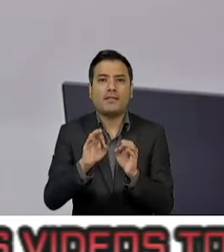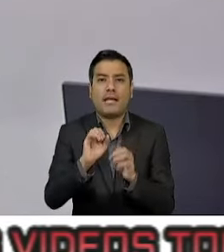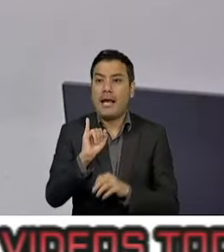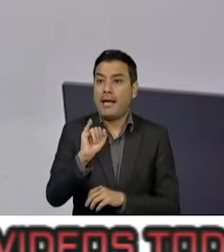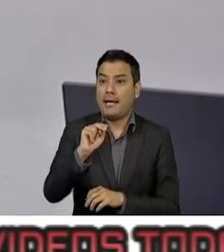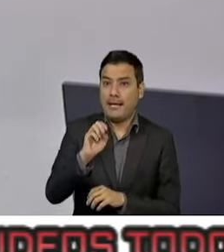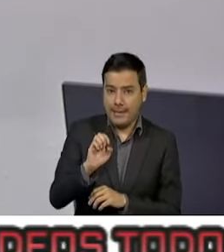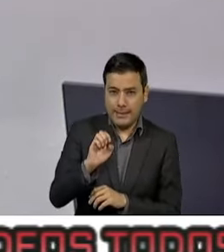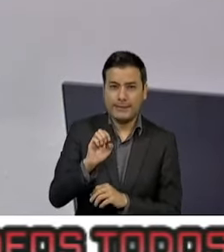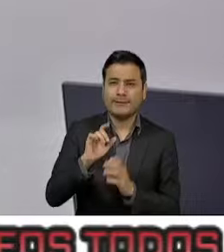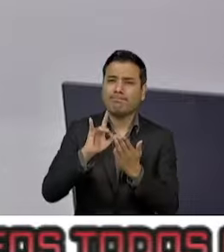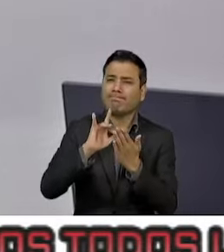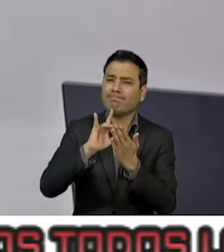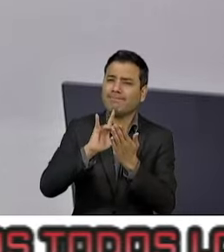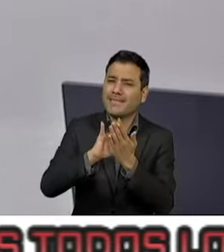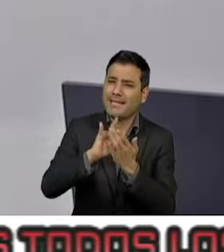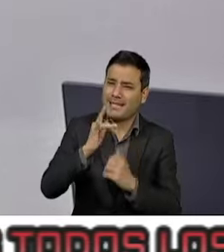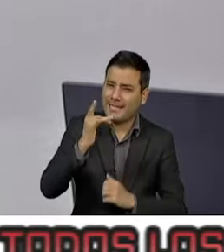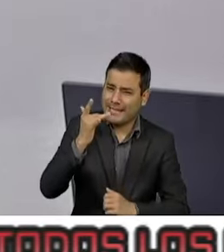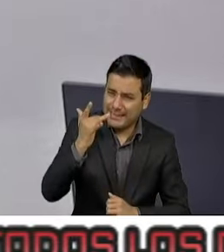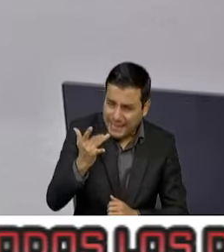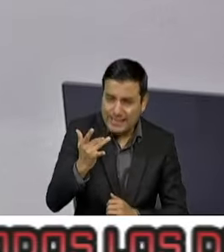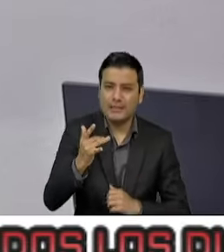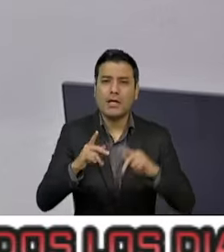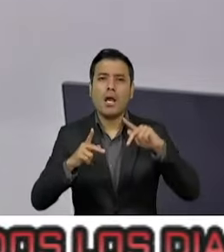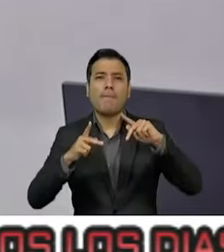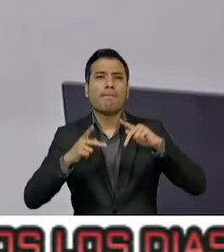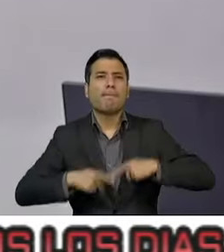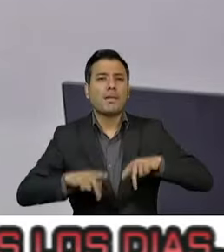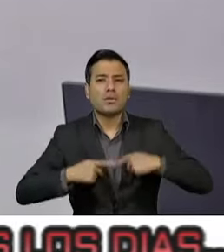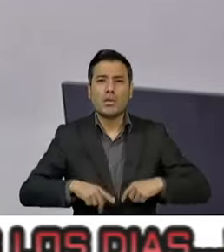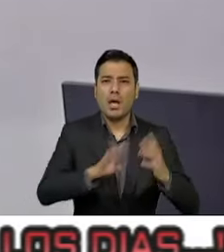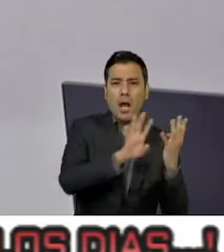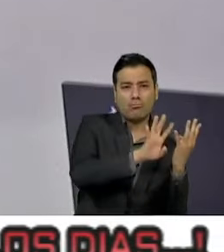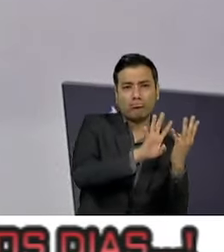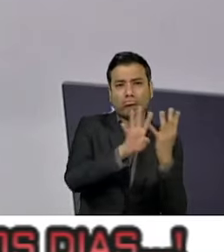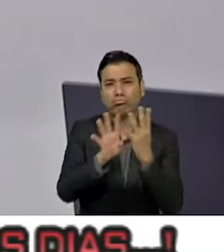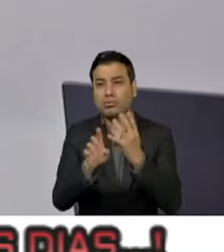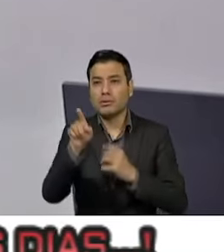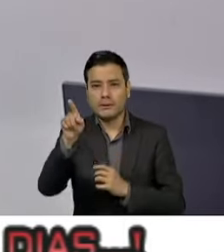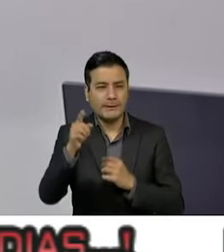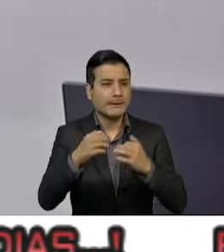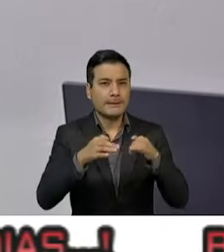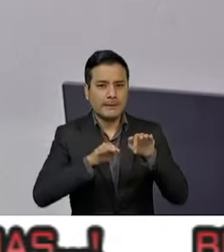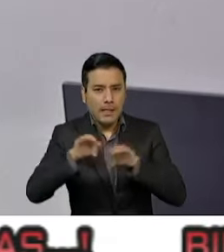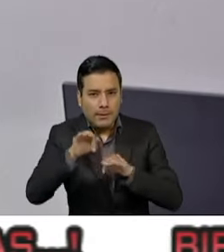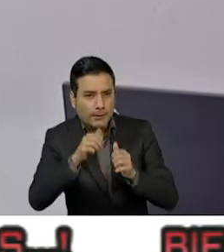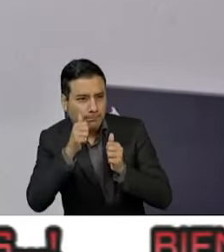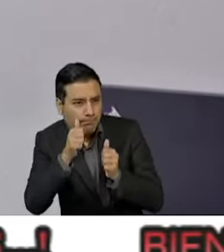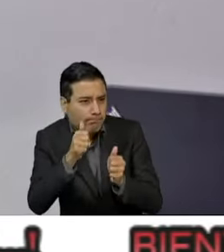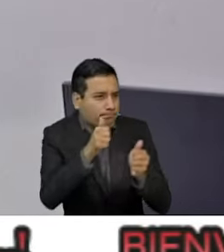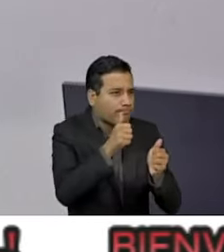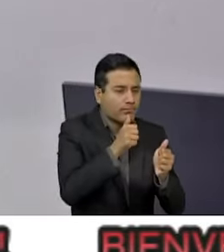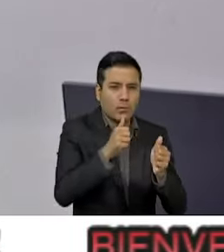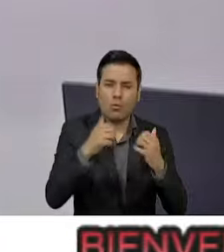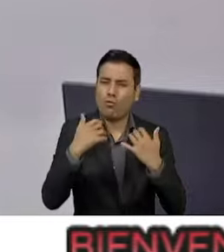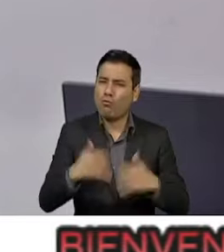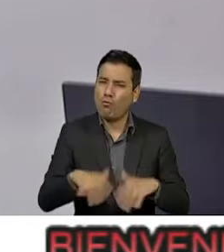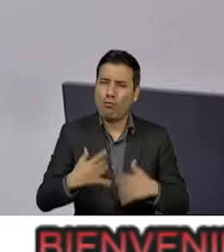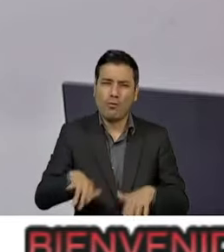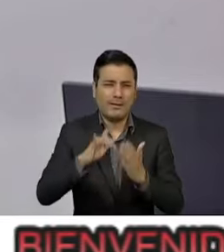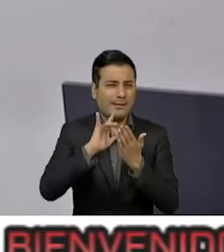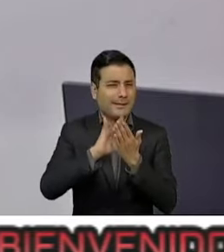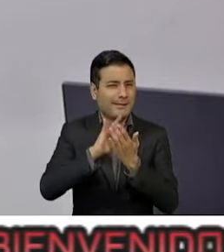de nuestra institución ante la ciudadanía, entregando muchas veces años de su vida a las labores electorales y que con su